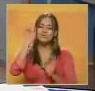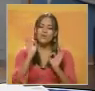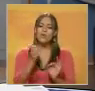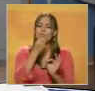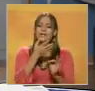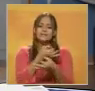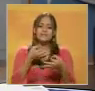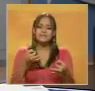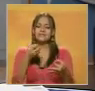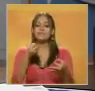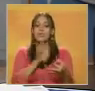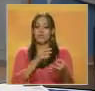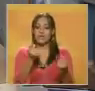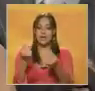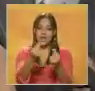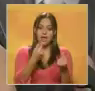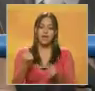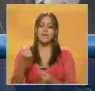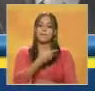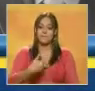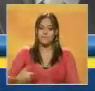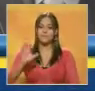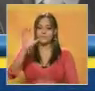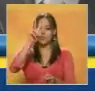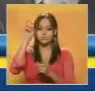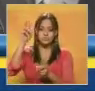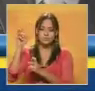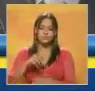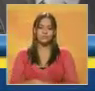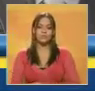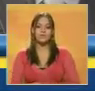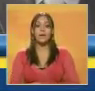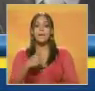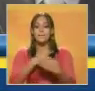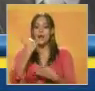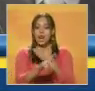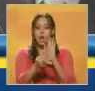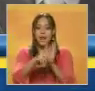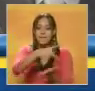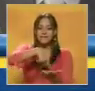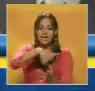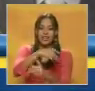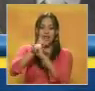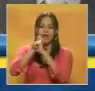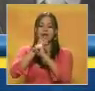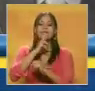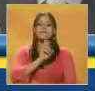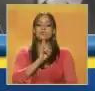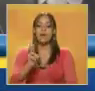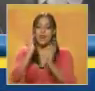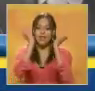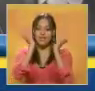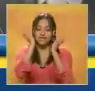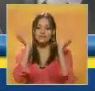a la riqueza del país durante una jornada de recolección de firmas a favor del proyecto de ley en la plaza la candelaria ledesma resaltó que el